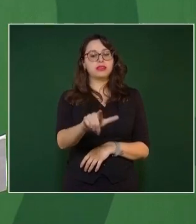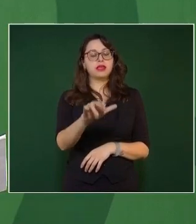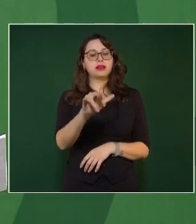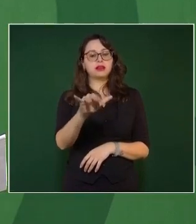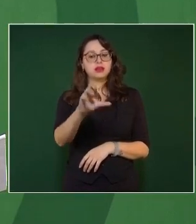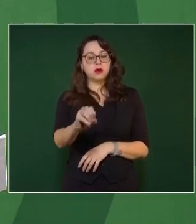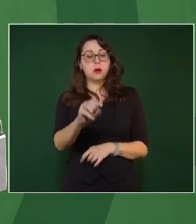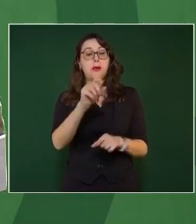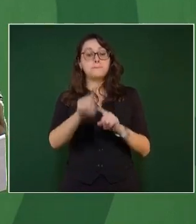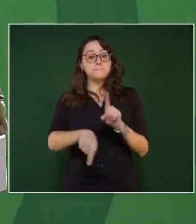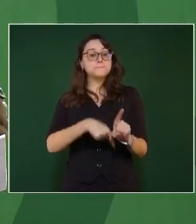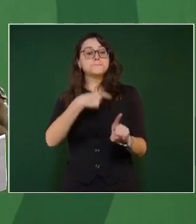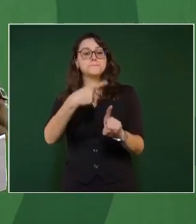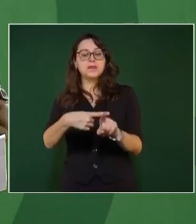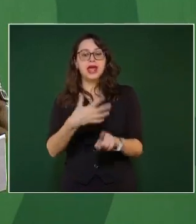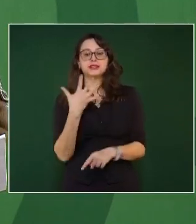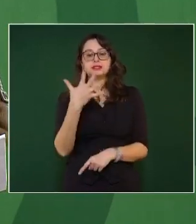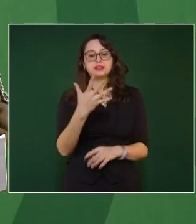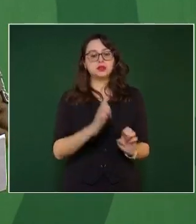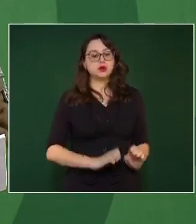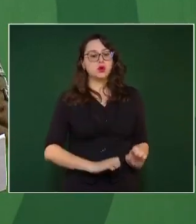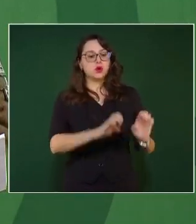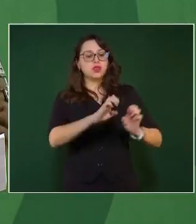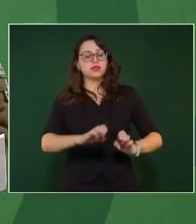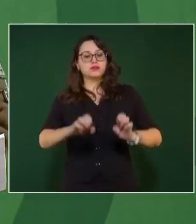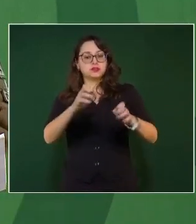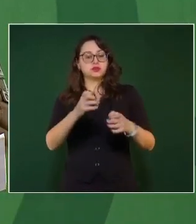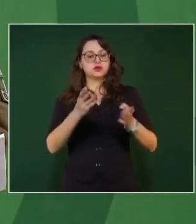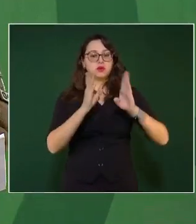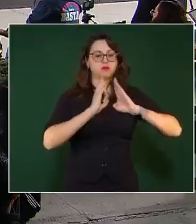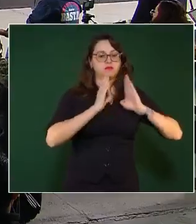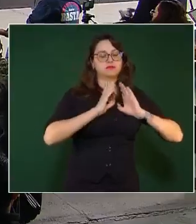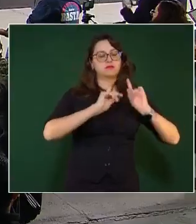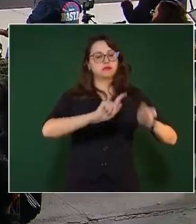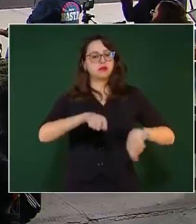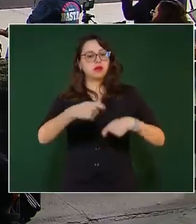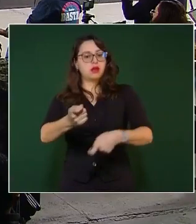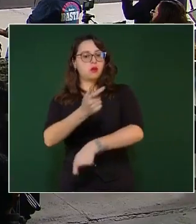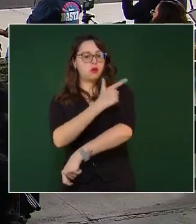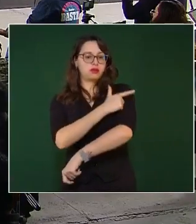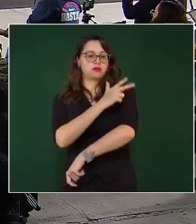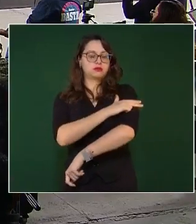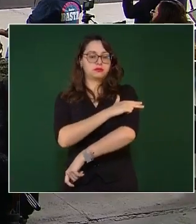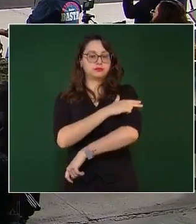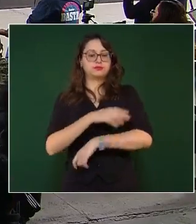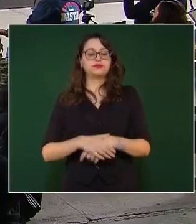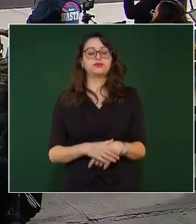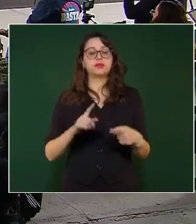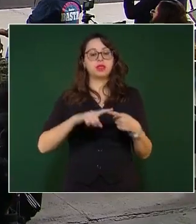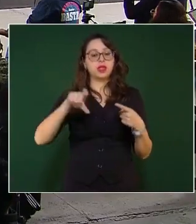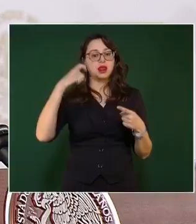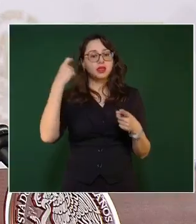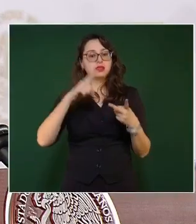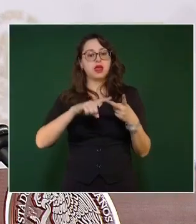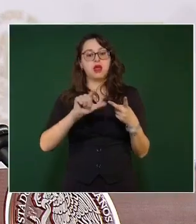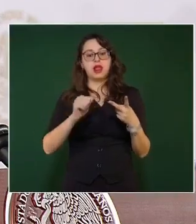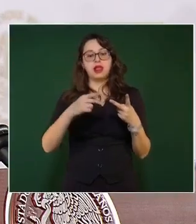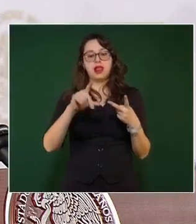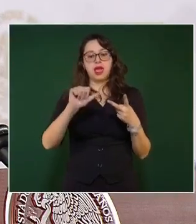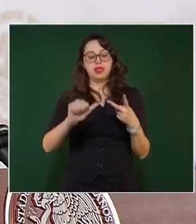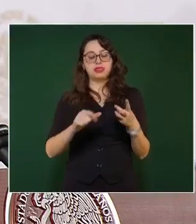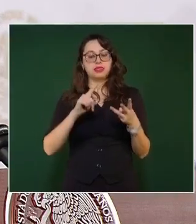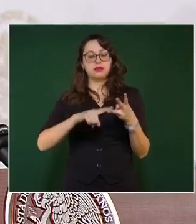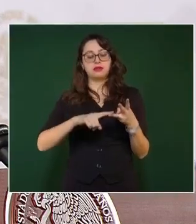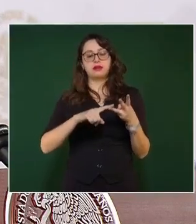5 instalaciones del Ejército. Estas son en Querétaro, en Landa de Matamoros, en Arroyo